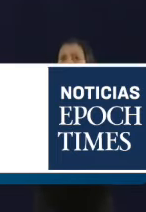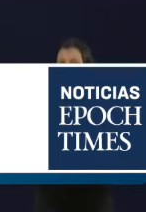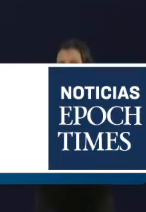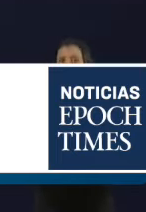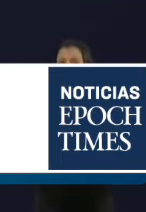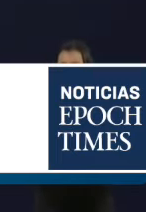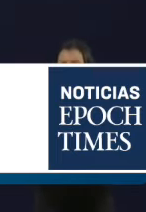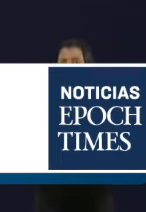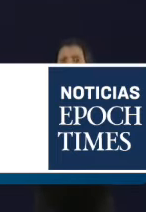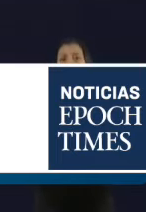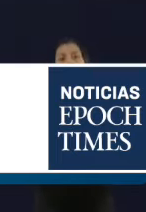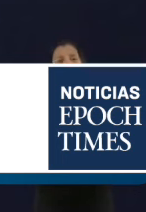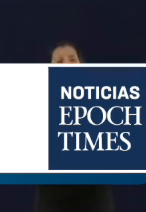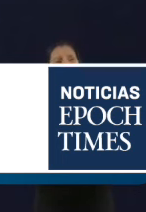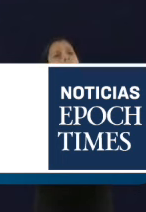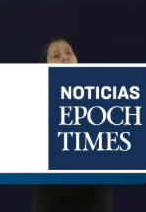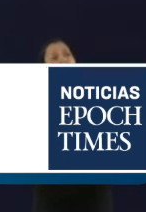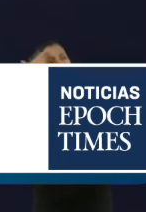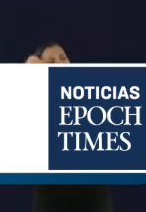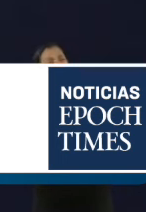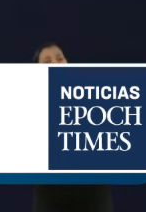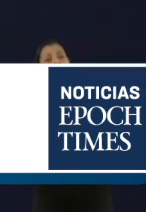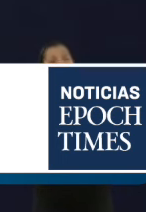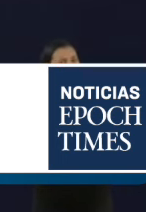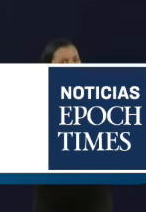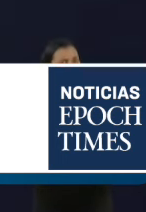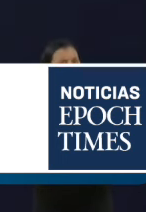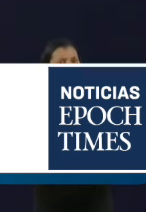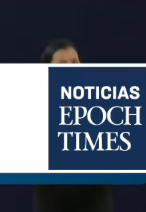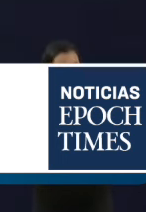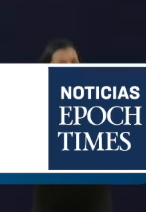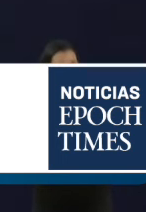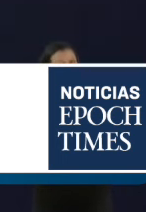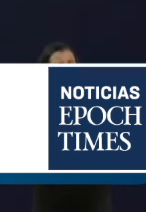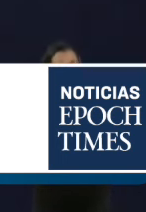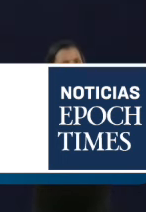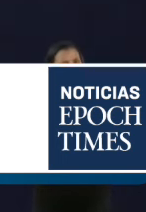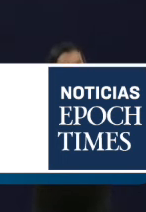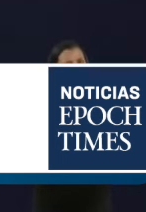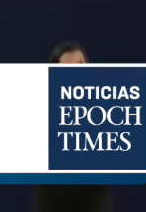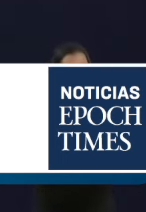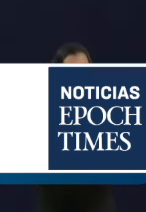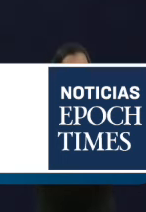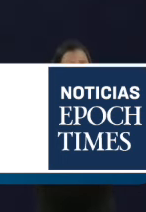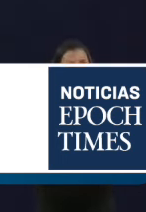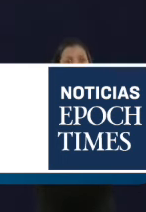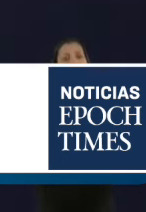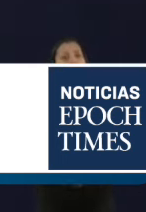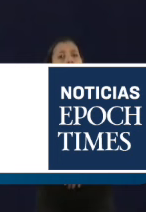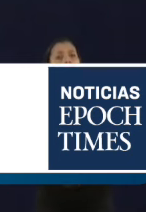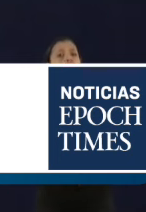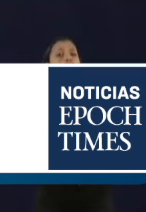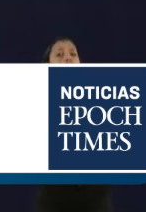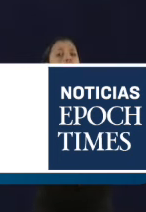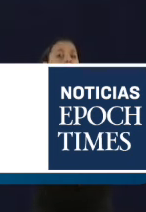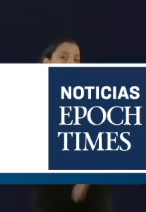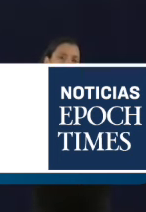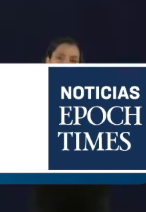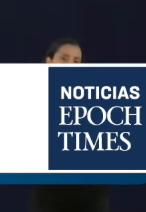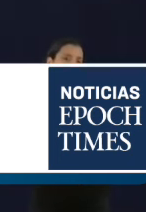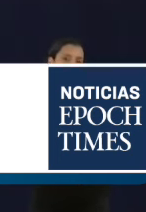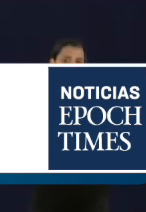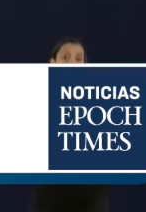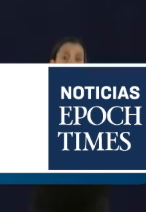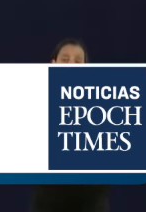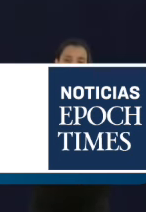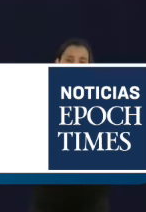Mostrar el descontento o el estar en desacuerdo con algo es Genuino lo que no es Genuino es que eso se haga con violencia y